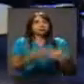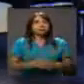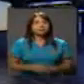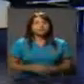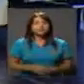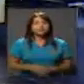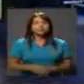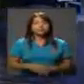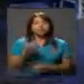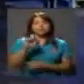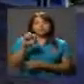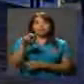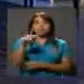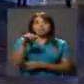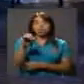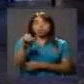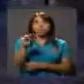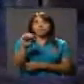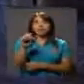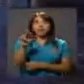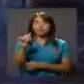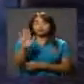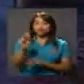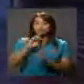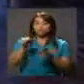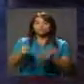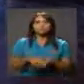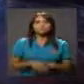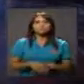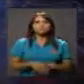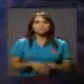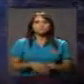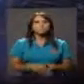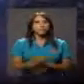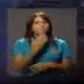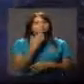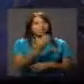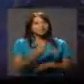Don Sergio Mená, su respuesta. Gracias. Muy concreto.